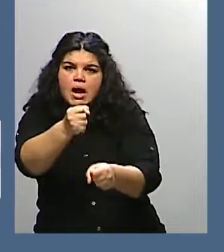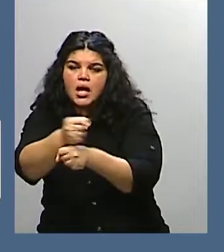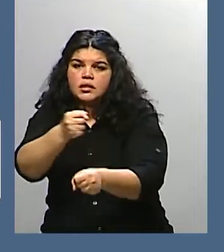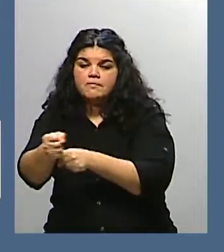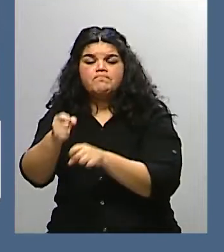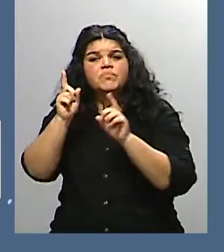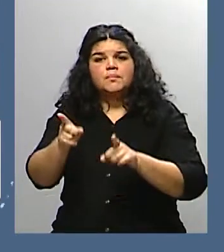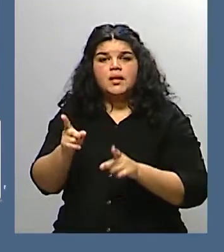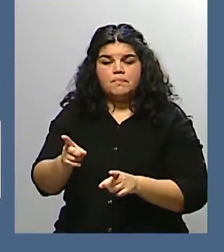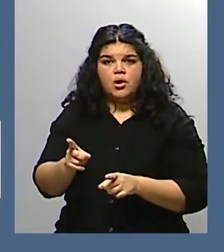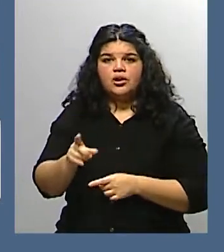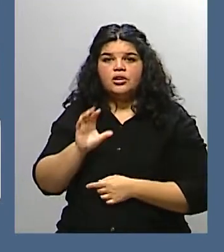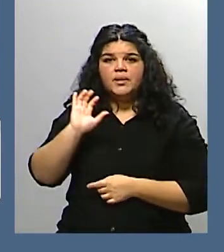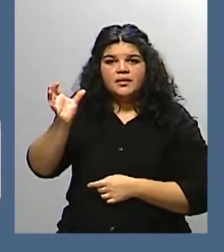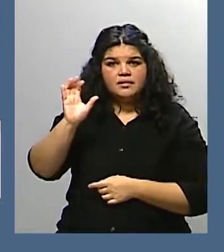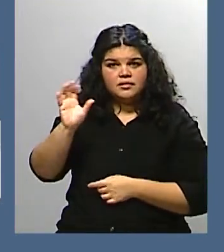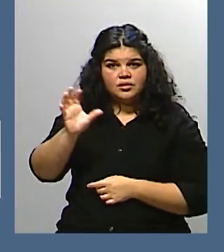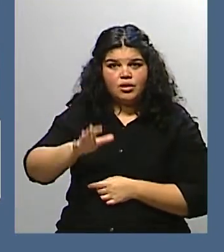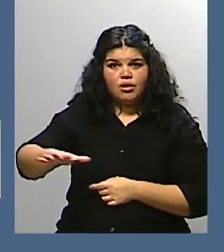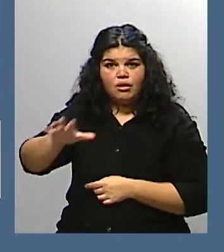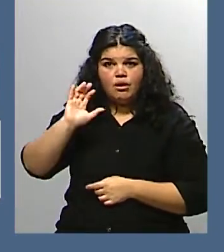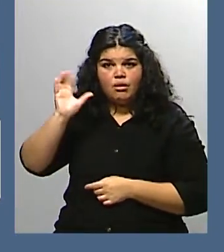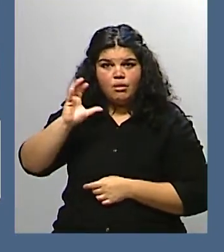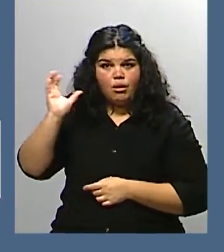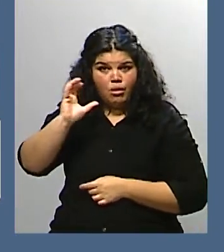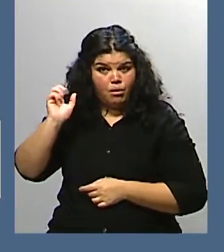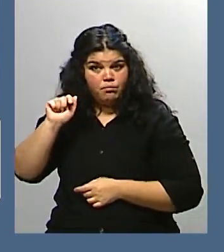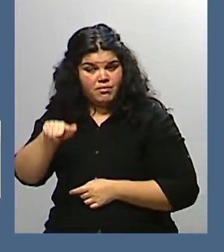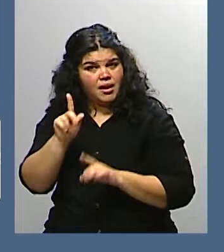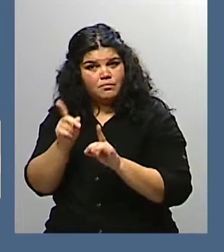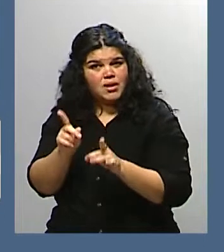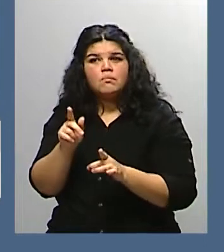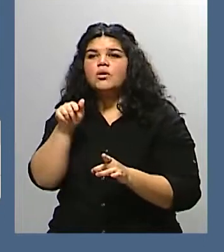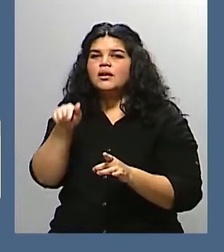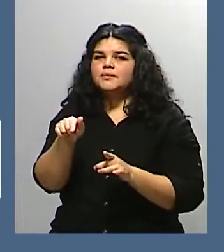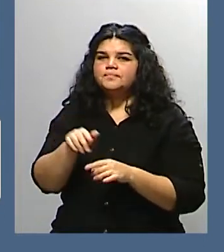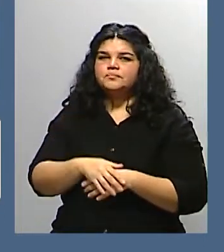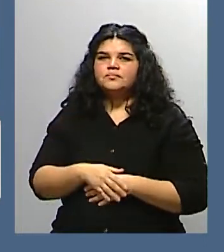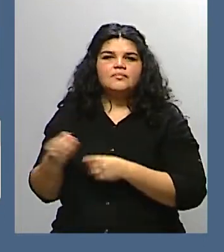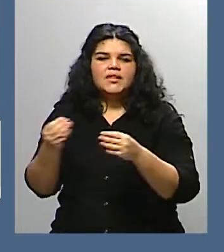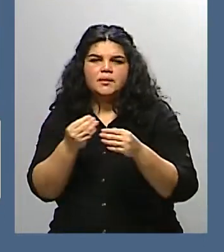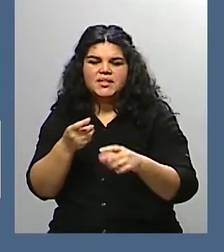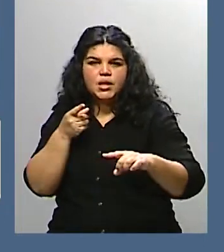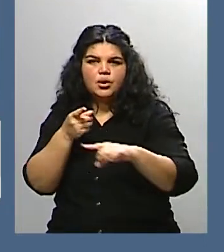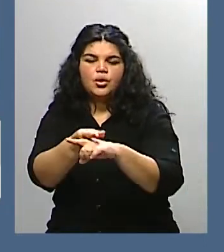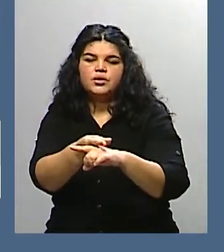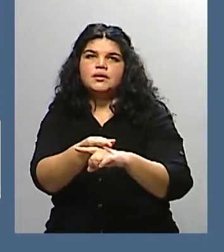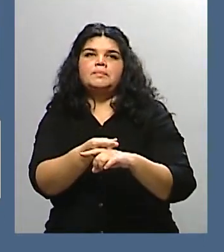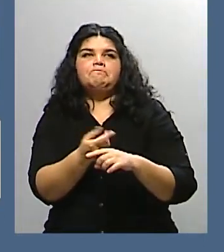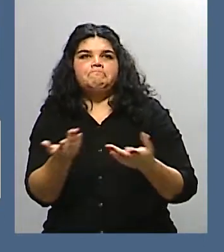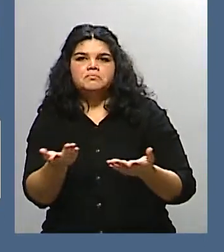varios años ha ocupado el primer lugar en esta posición. Están otros países como México, Brasil,